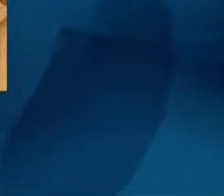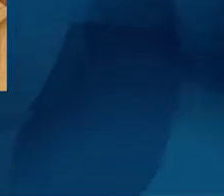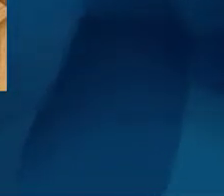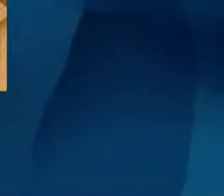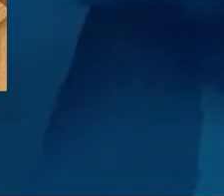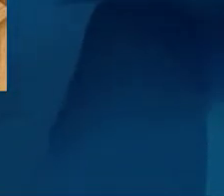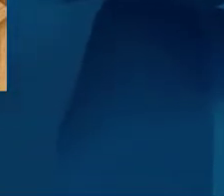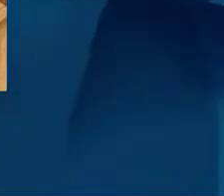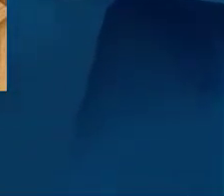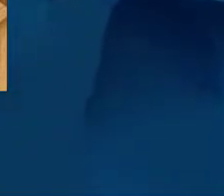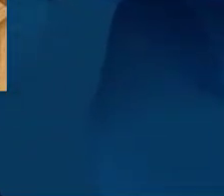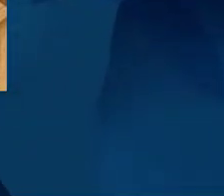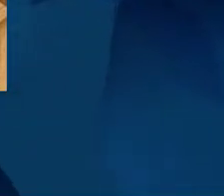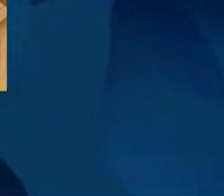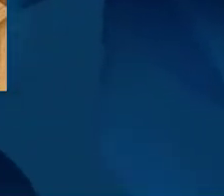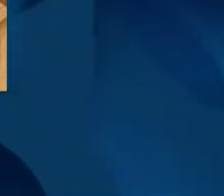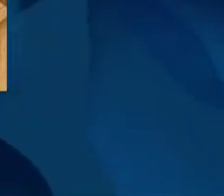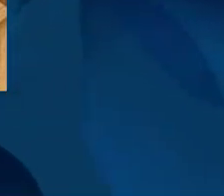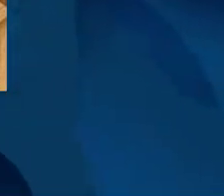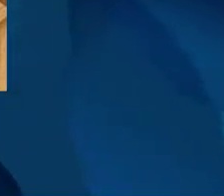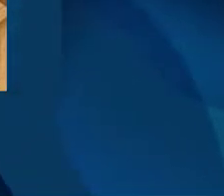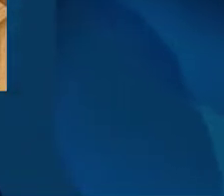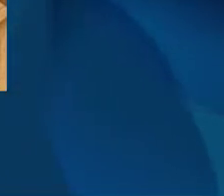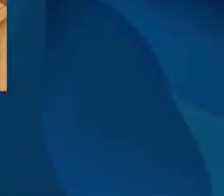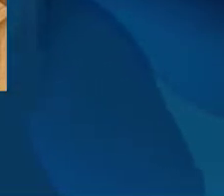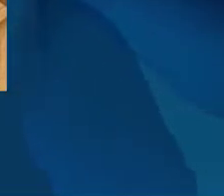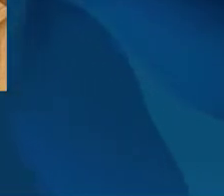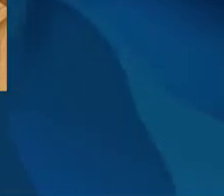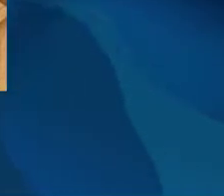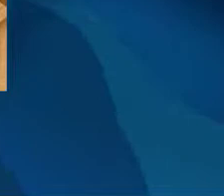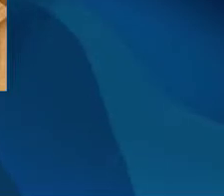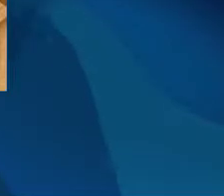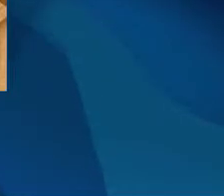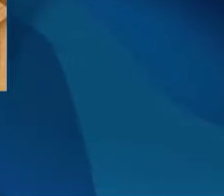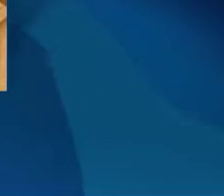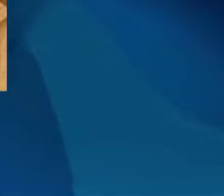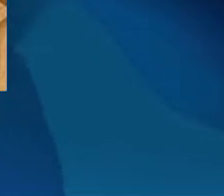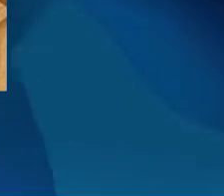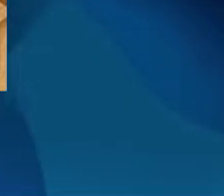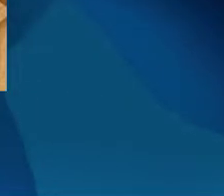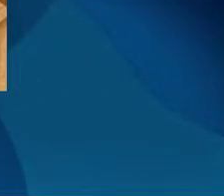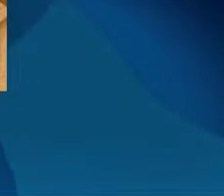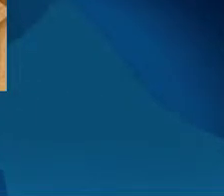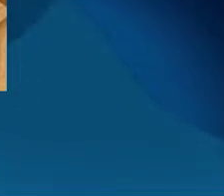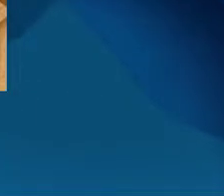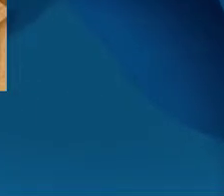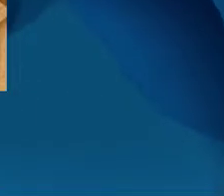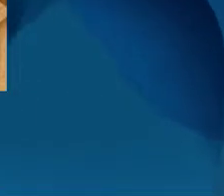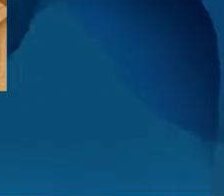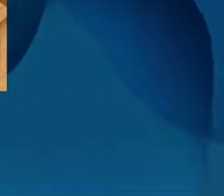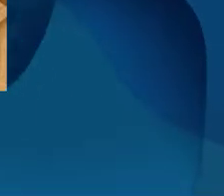explotar. Dejaron ya los campos, los tanques y los pozos y el rico aceite negro que es producto